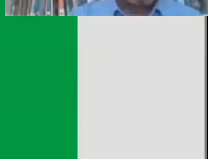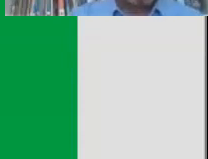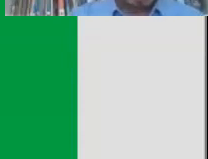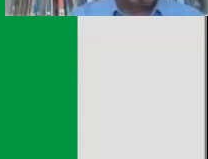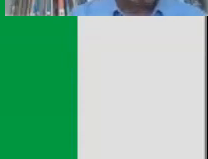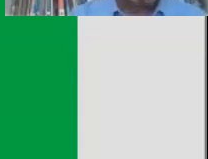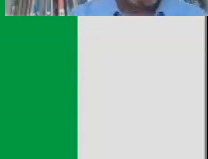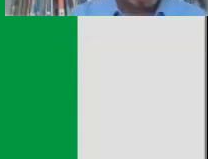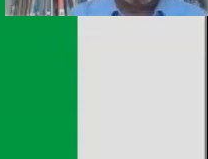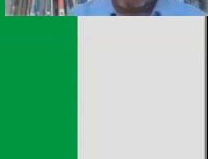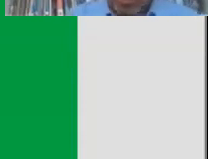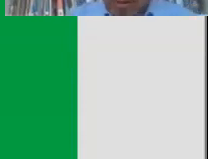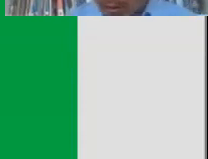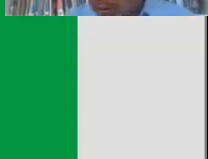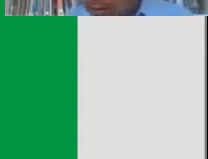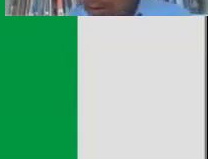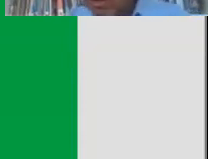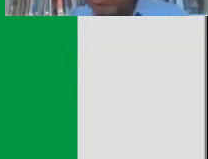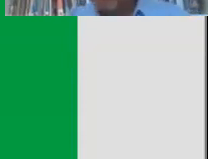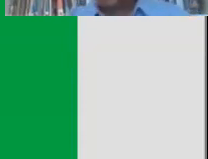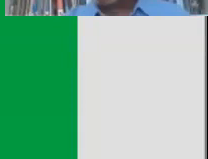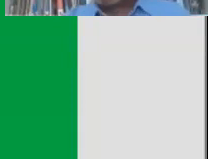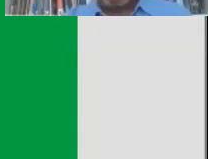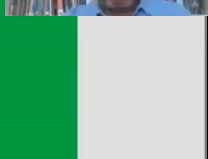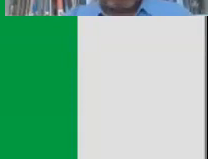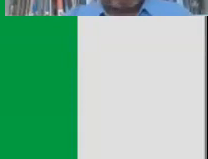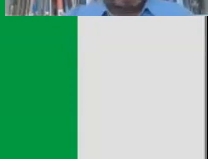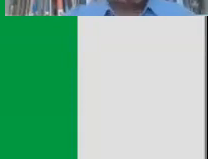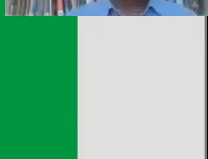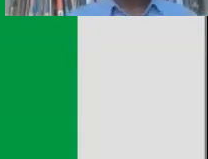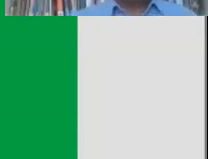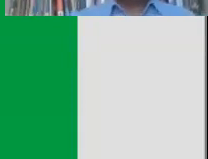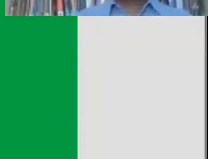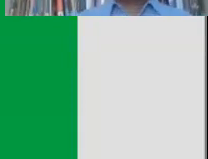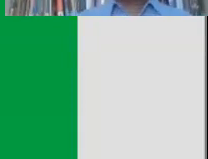Ayer, ¿alguna persona de los que están aquí